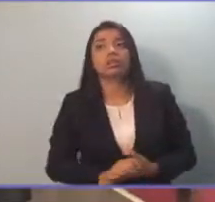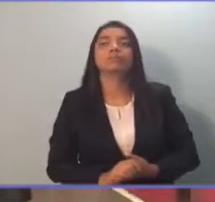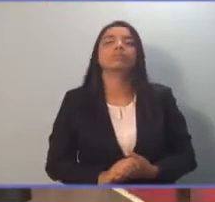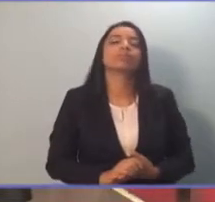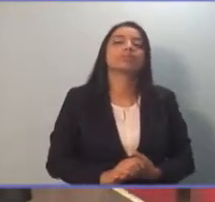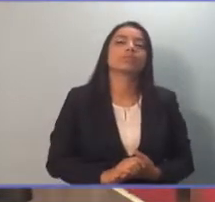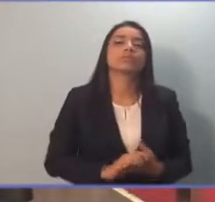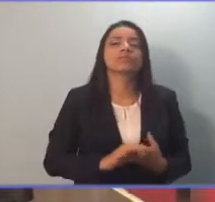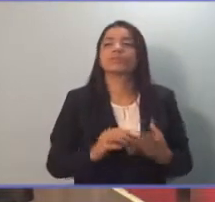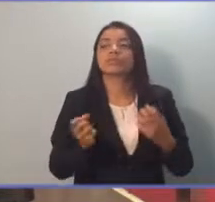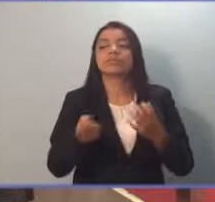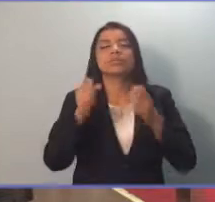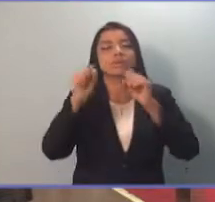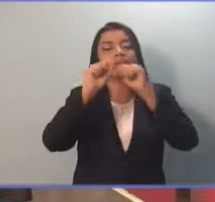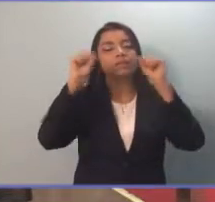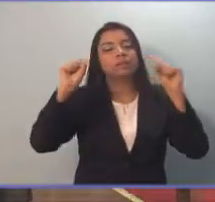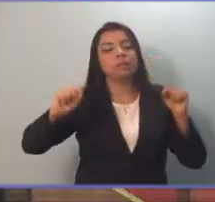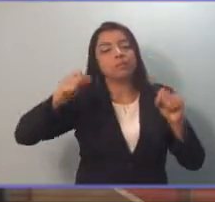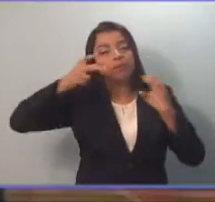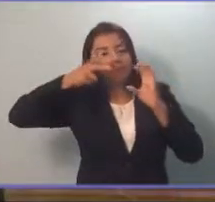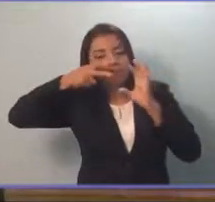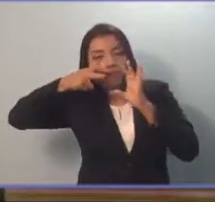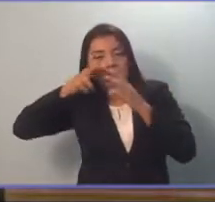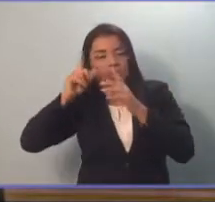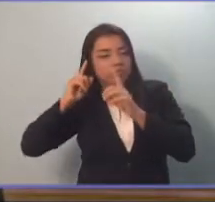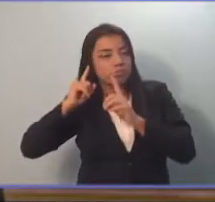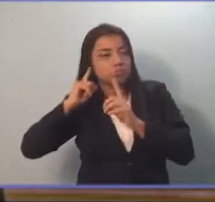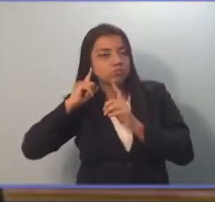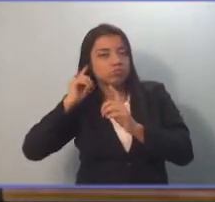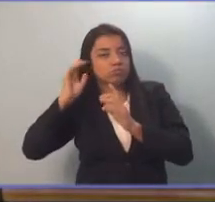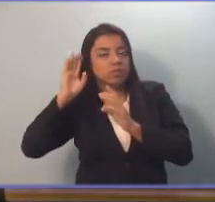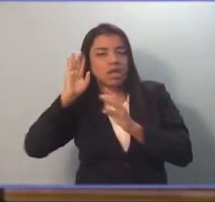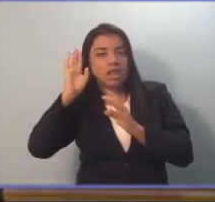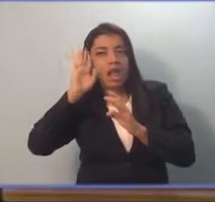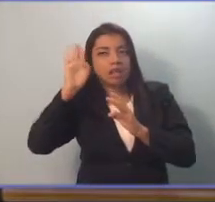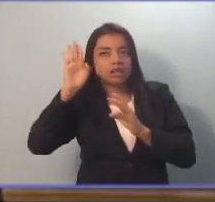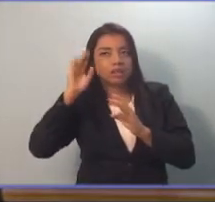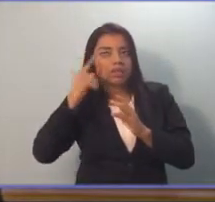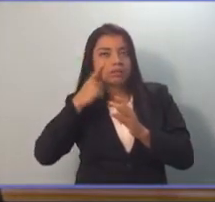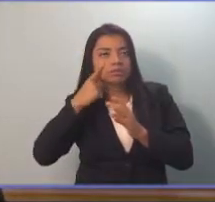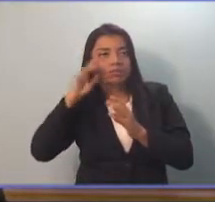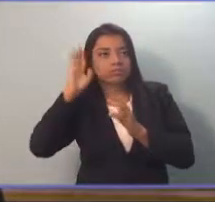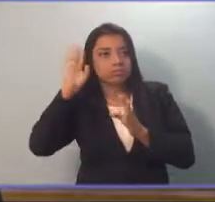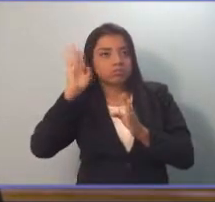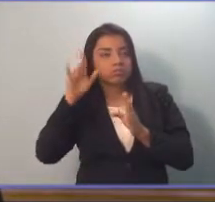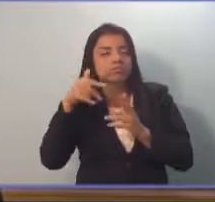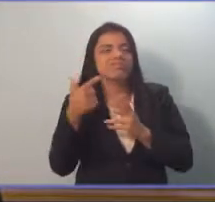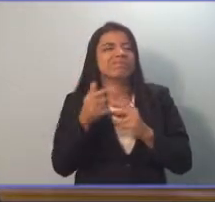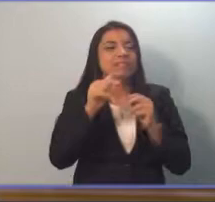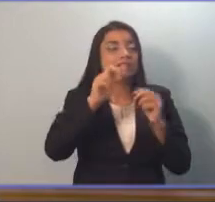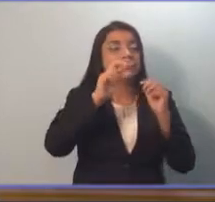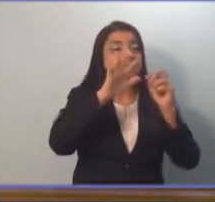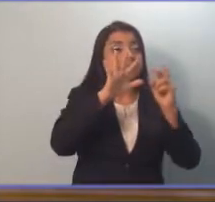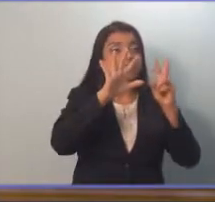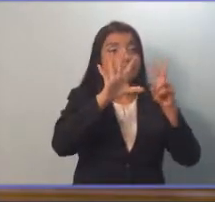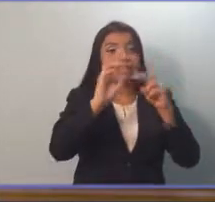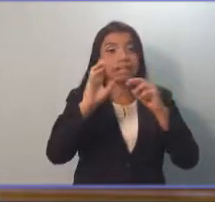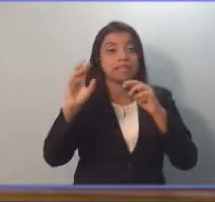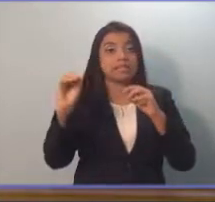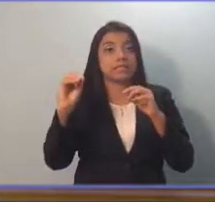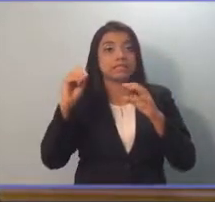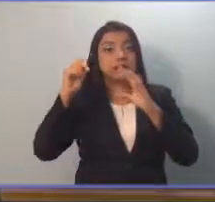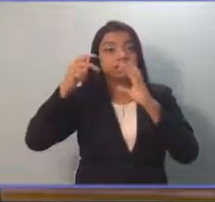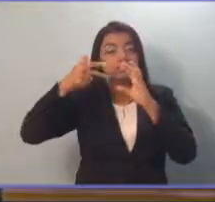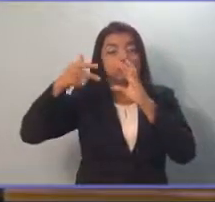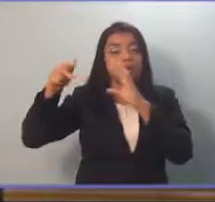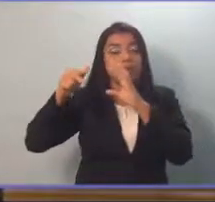Un nuevo sistema de videovigilancia que tiene ya una cobertura de más de 700 cámaras de videovigilancia en